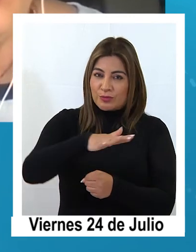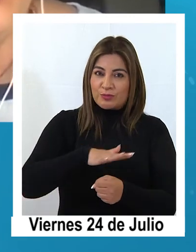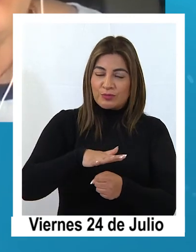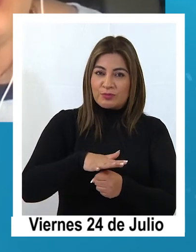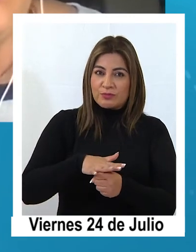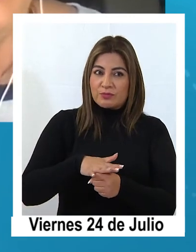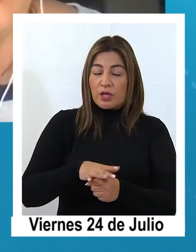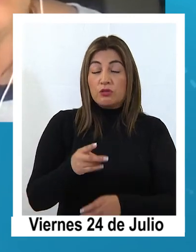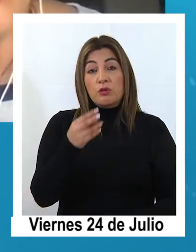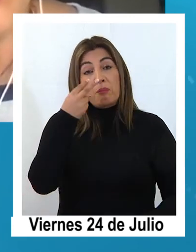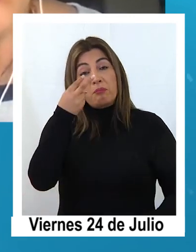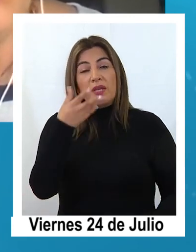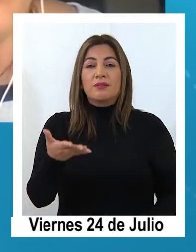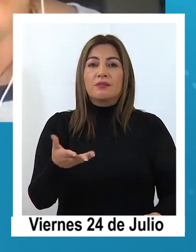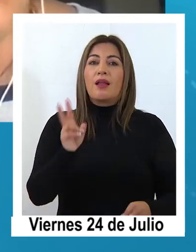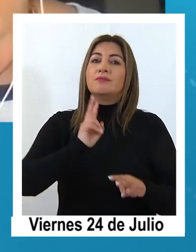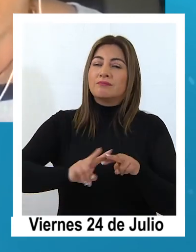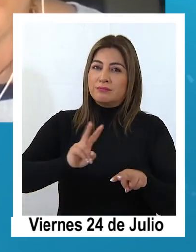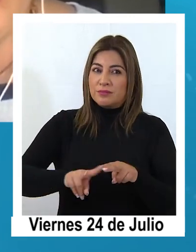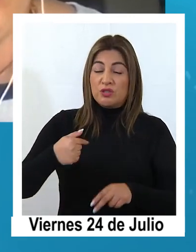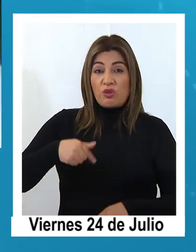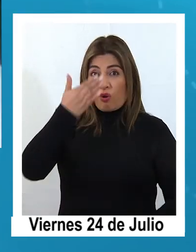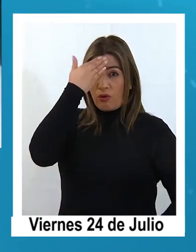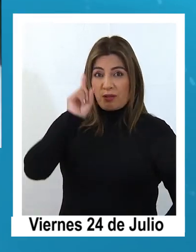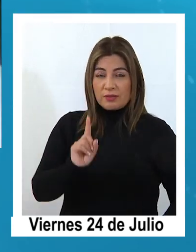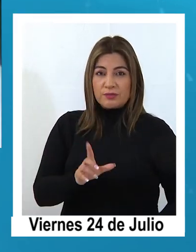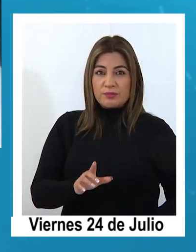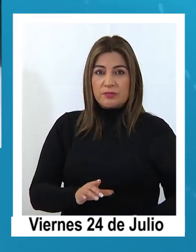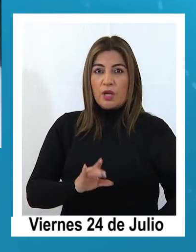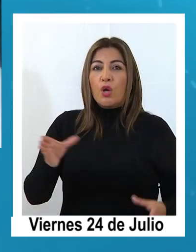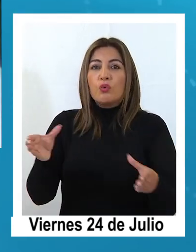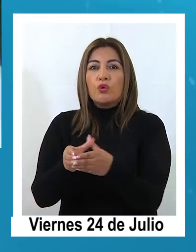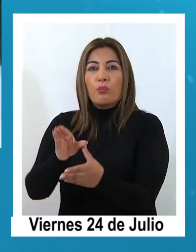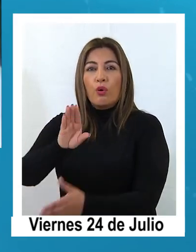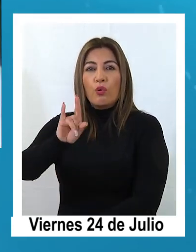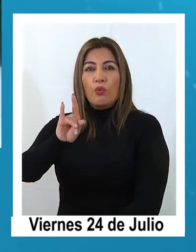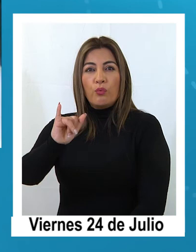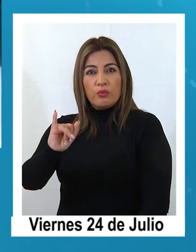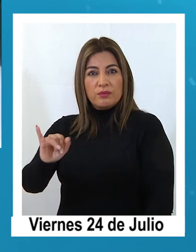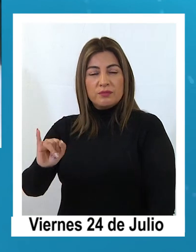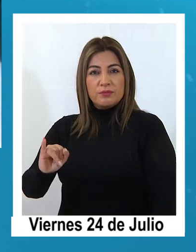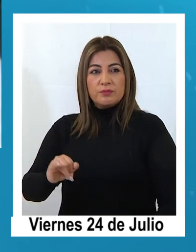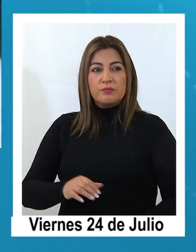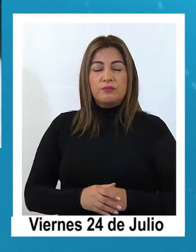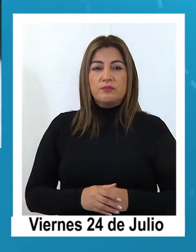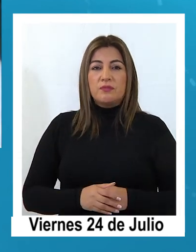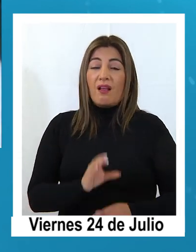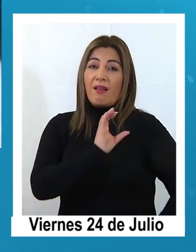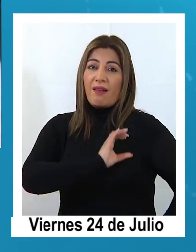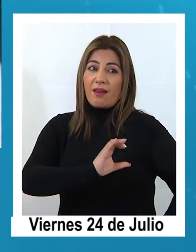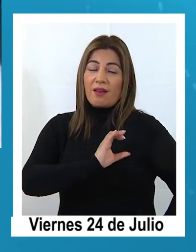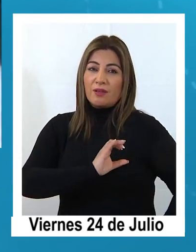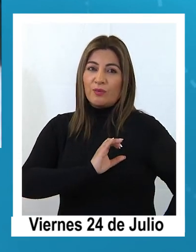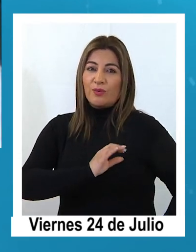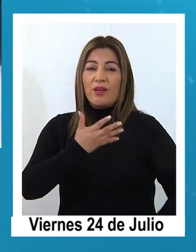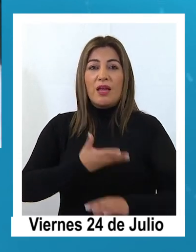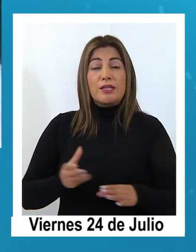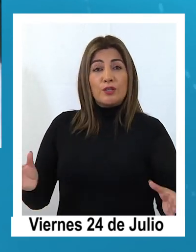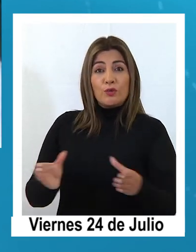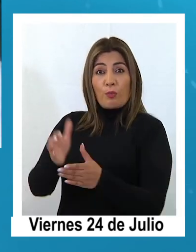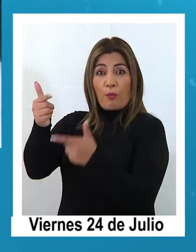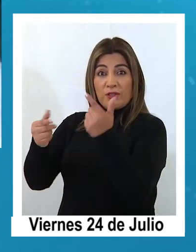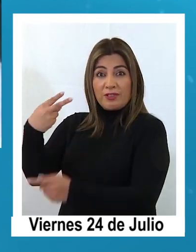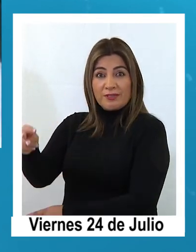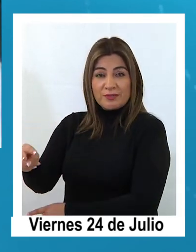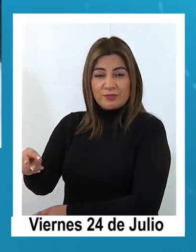pero hay que ver cómo se resuelve esto. No creo que la UDI, y que con el comportamiento que ha tenido el partido,